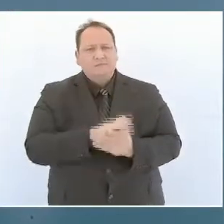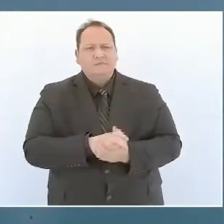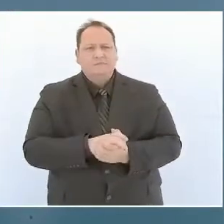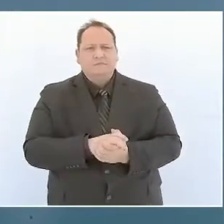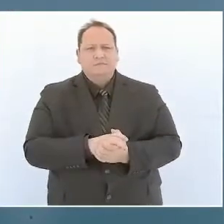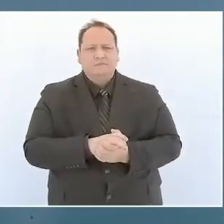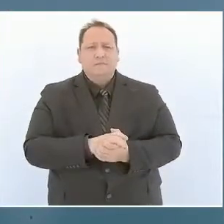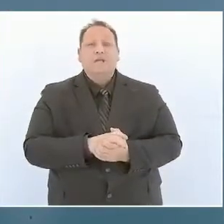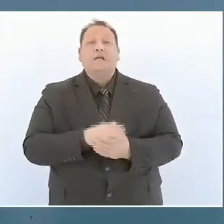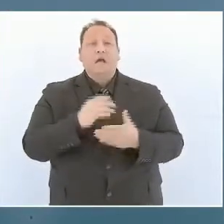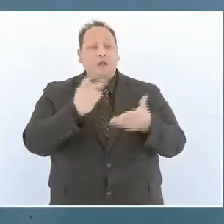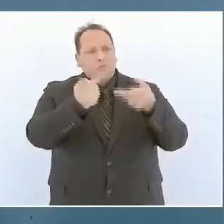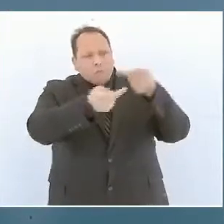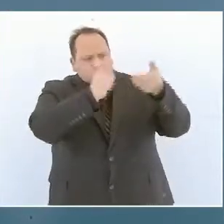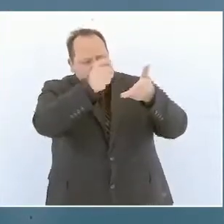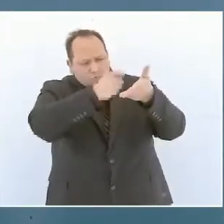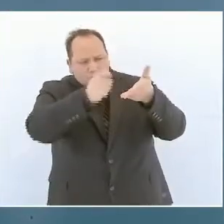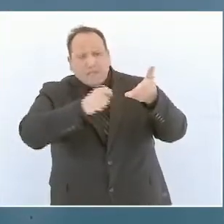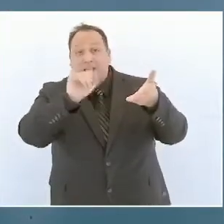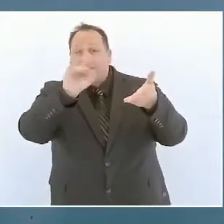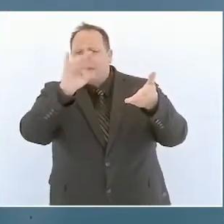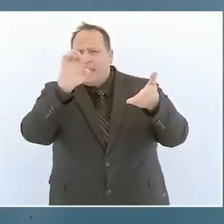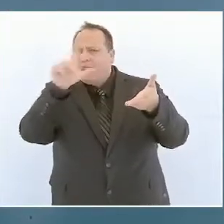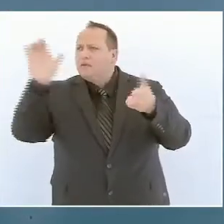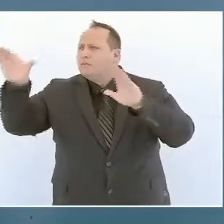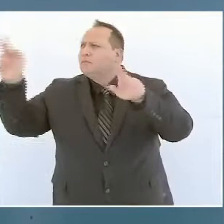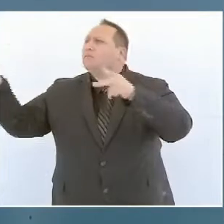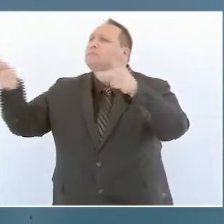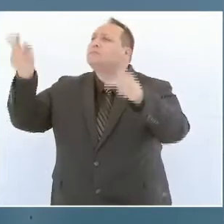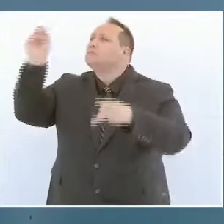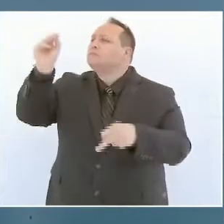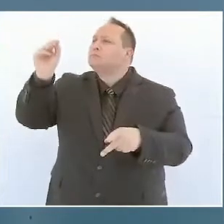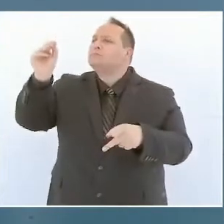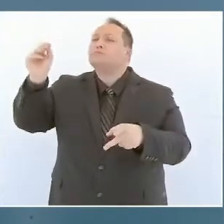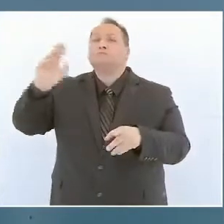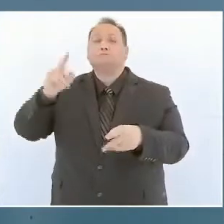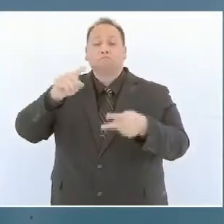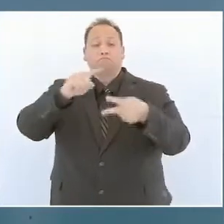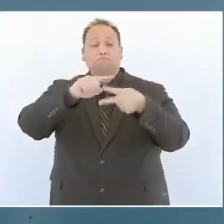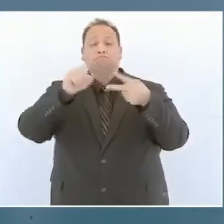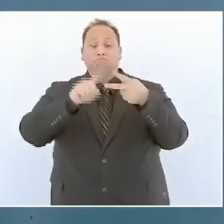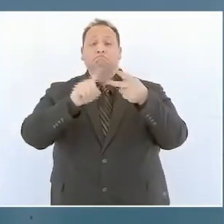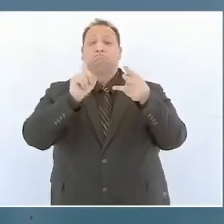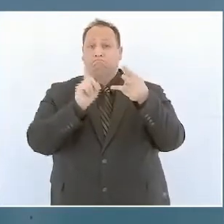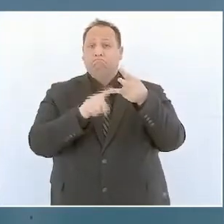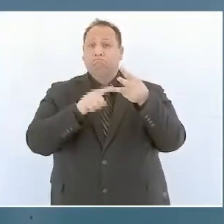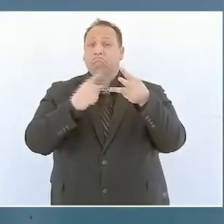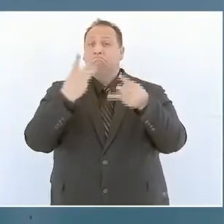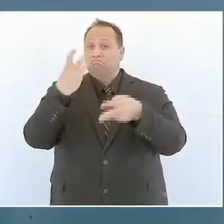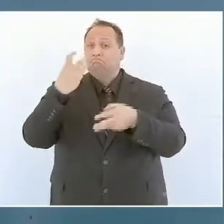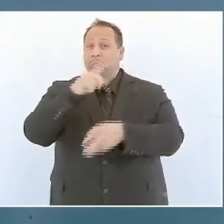y ya en las encuestas que hace el INEGI ya está en tercer lugar